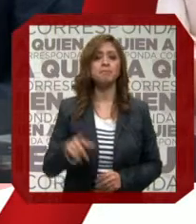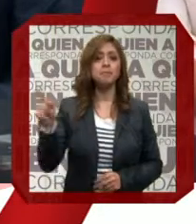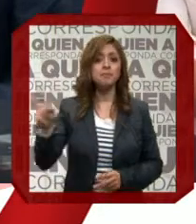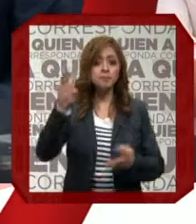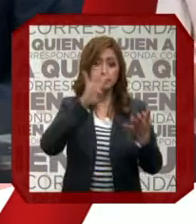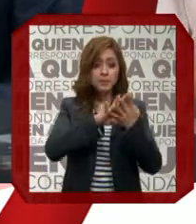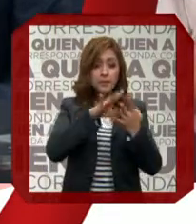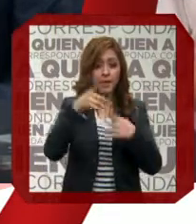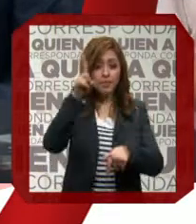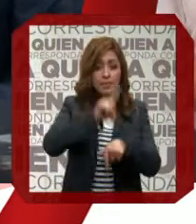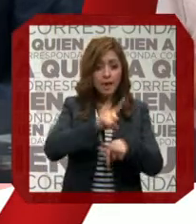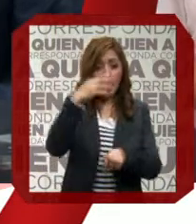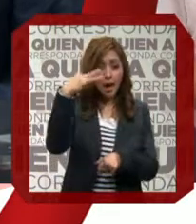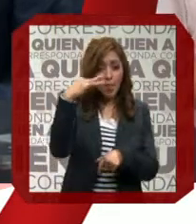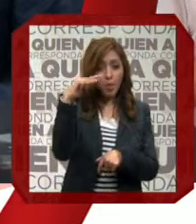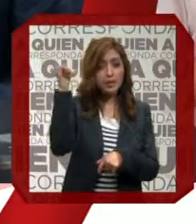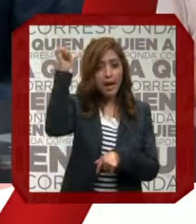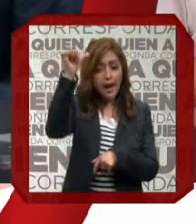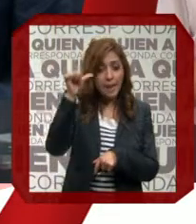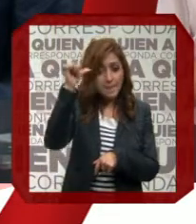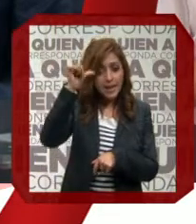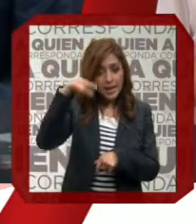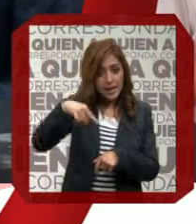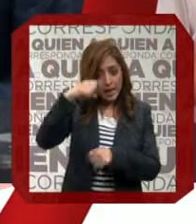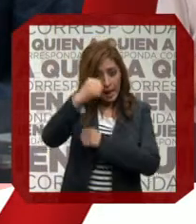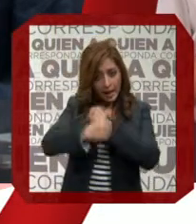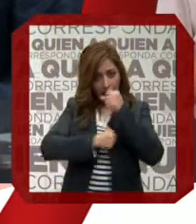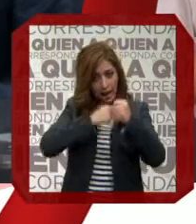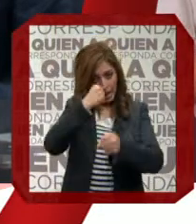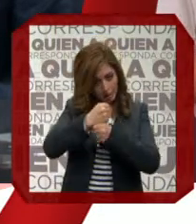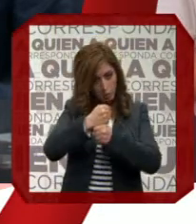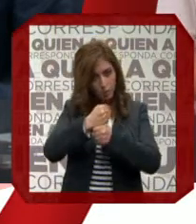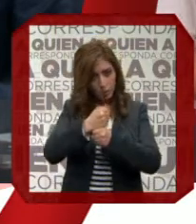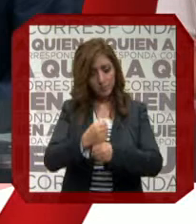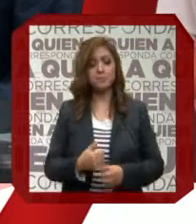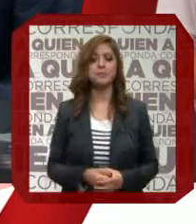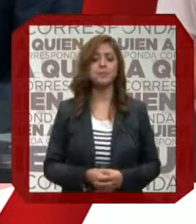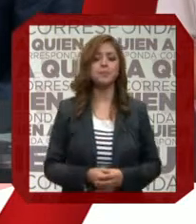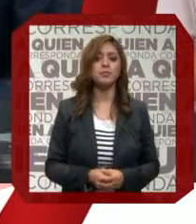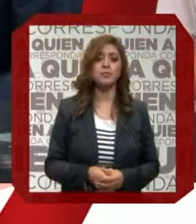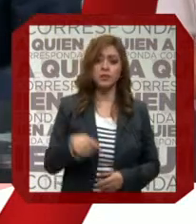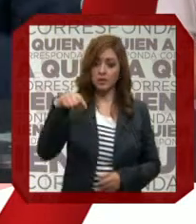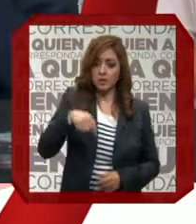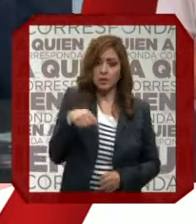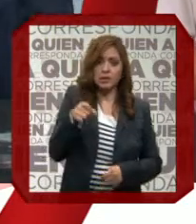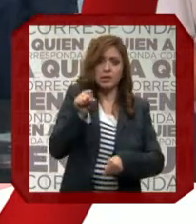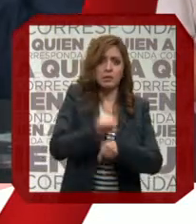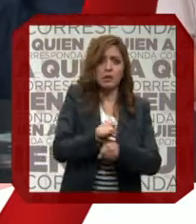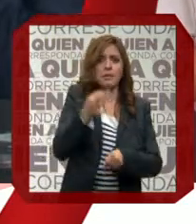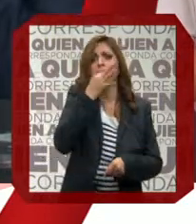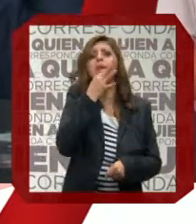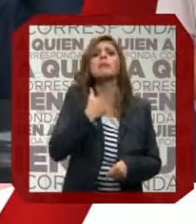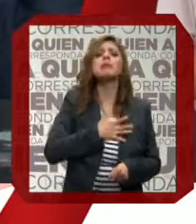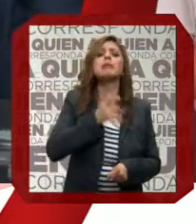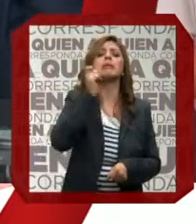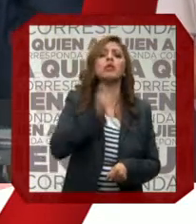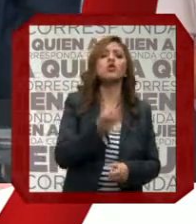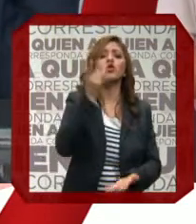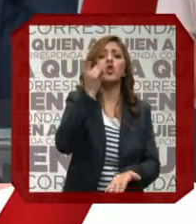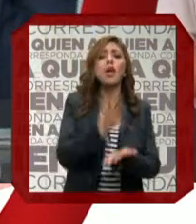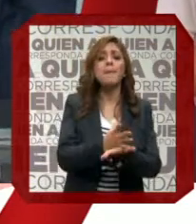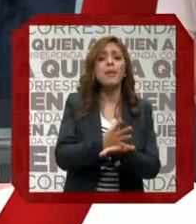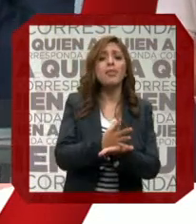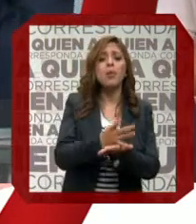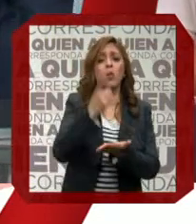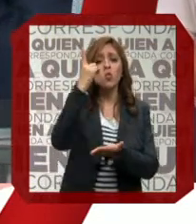el 14 de abril de este presente año. Y esta semana me notificaron que solamente va a quedar sujeto por